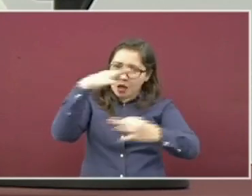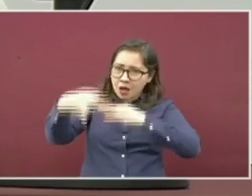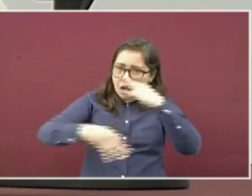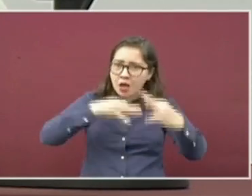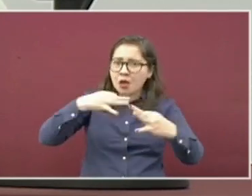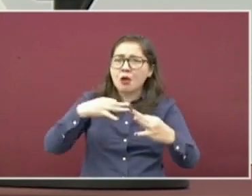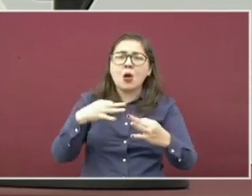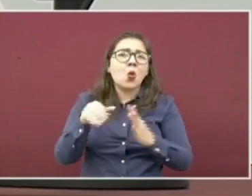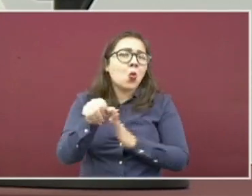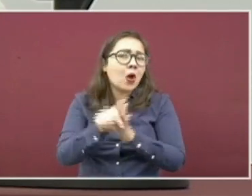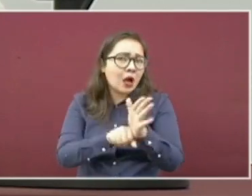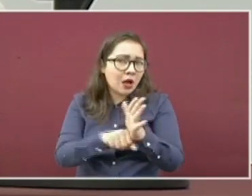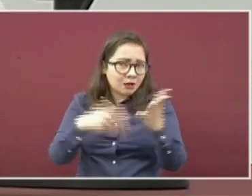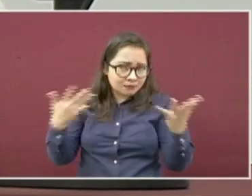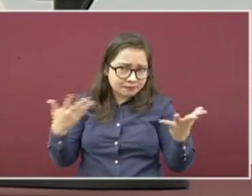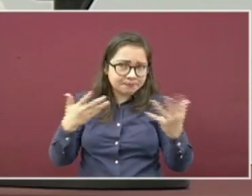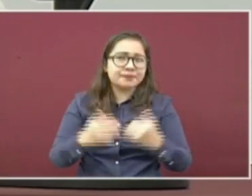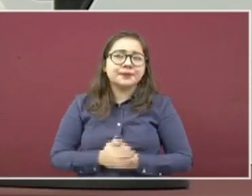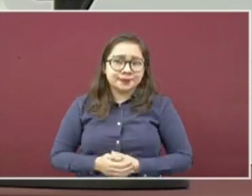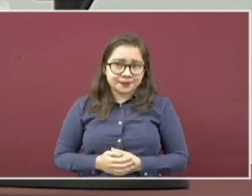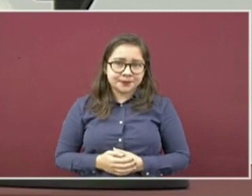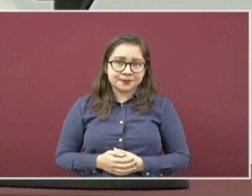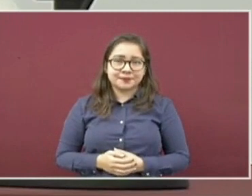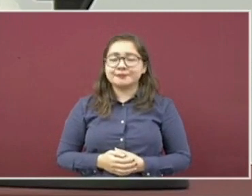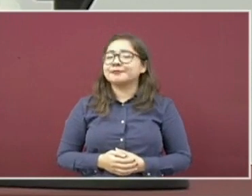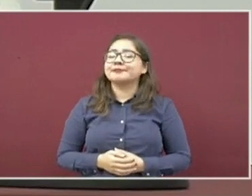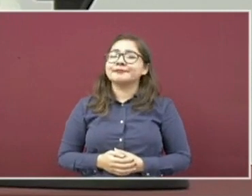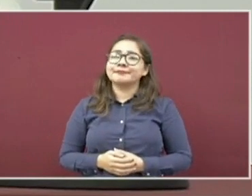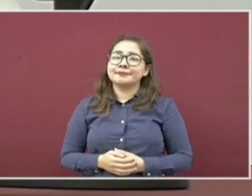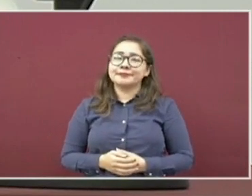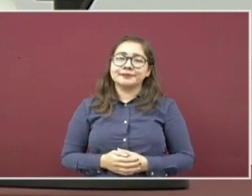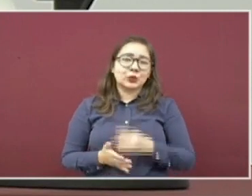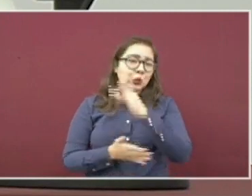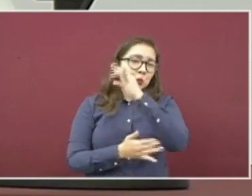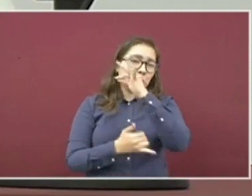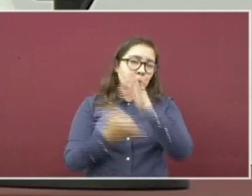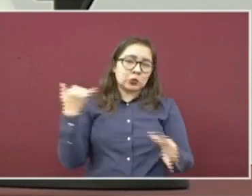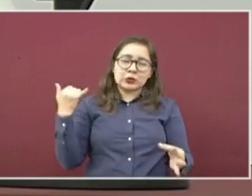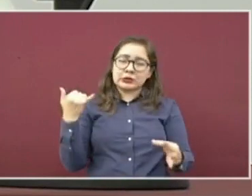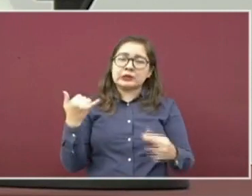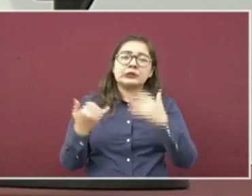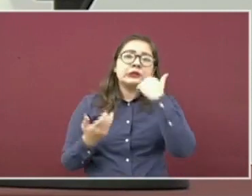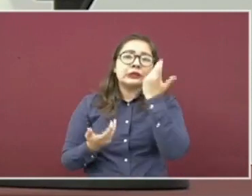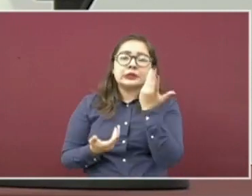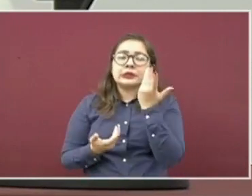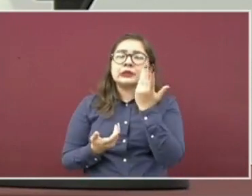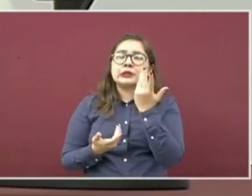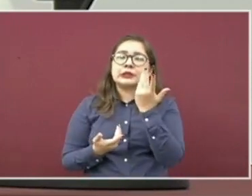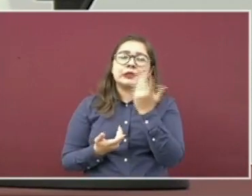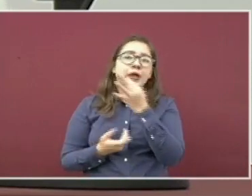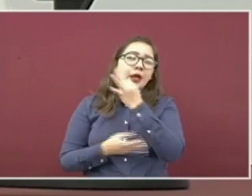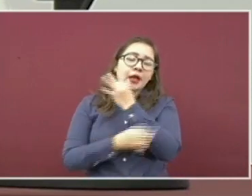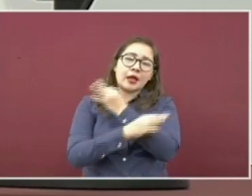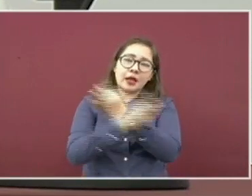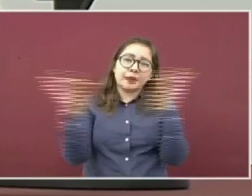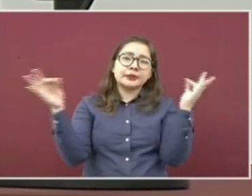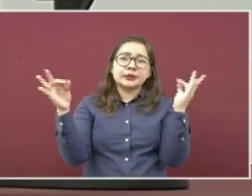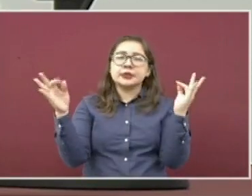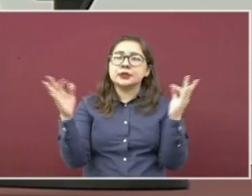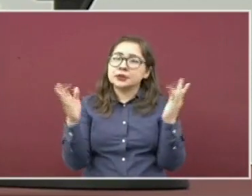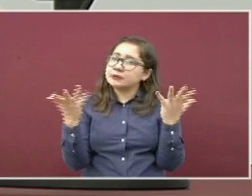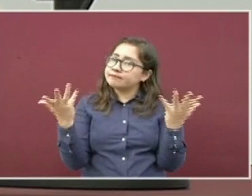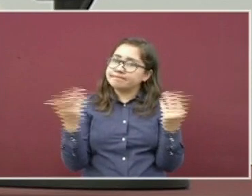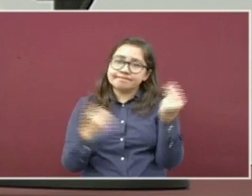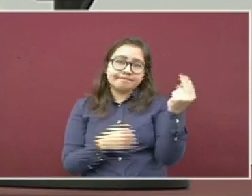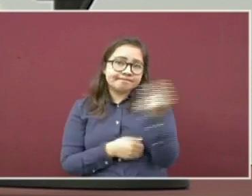se les estará informando al respecto. Para finalizar, me gustaría recordarles que debemos